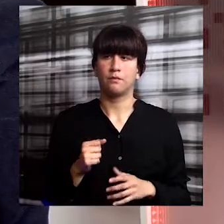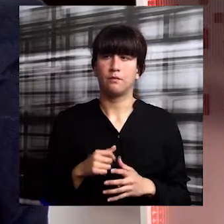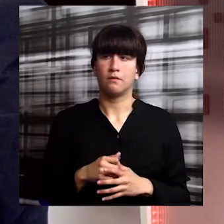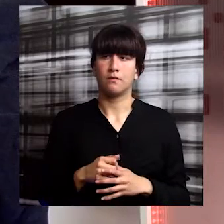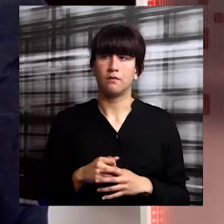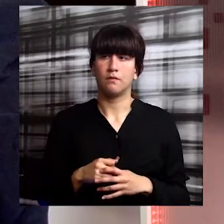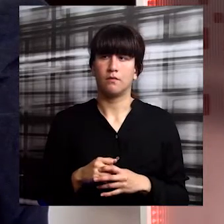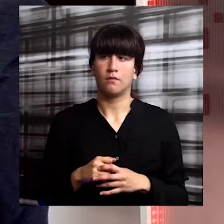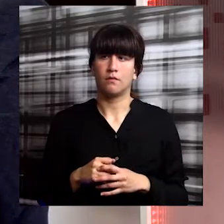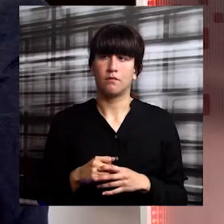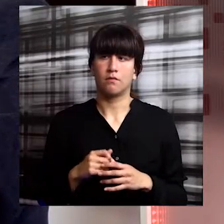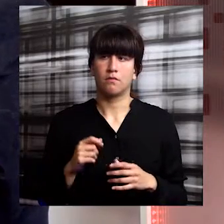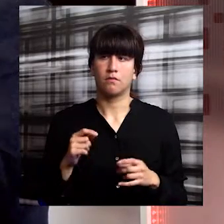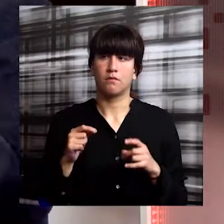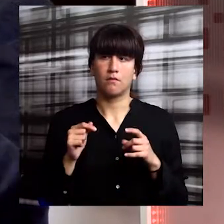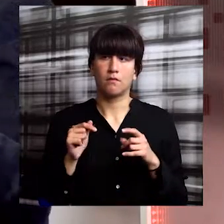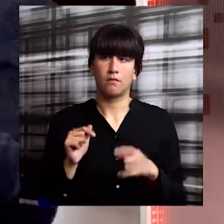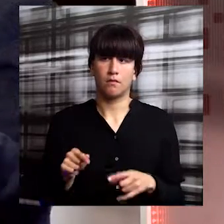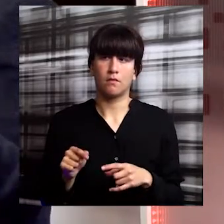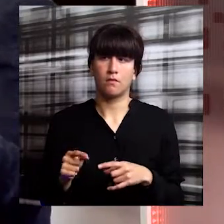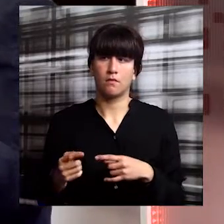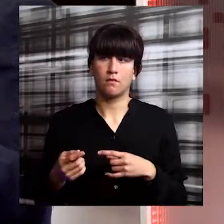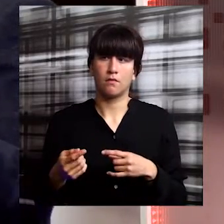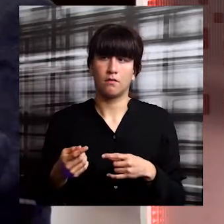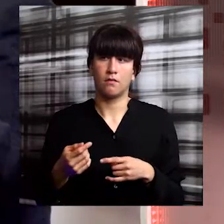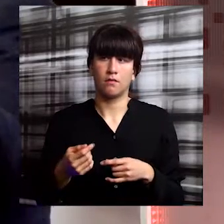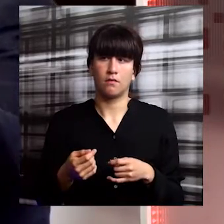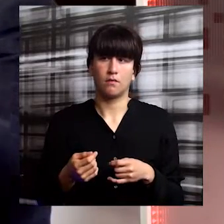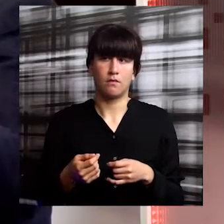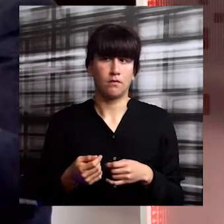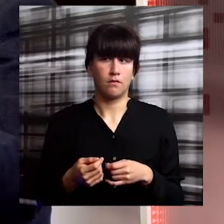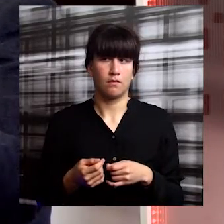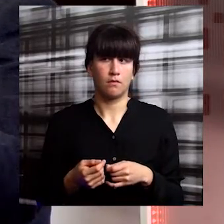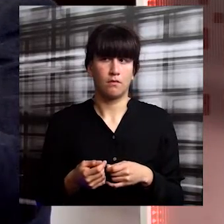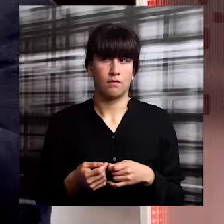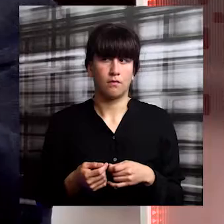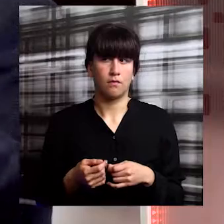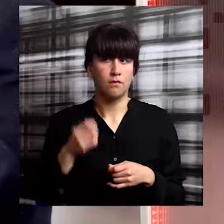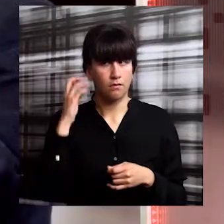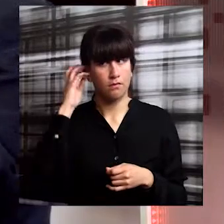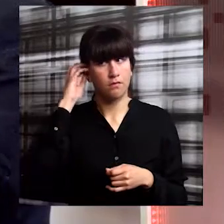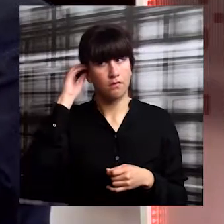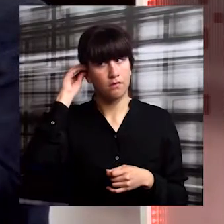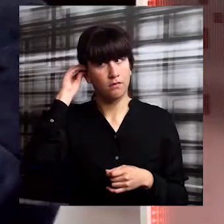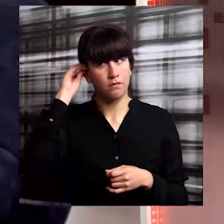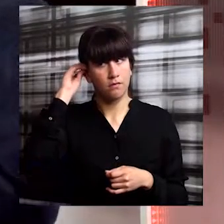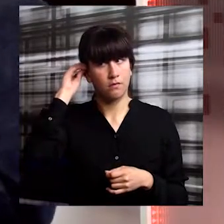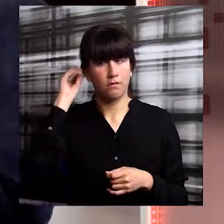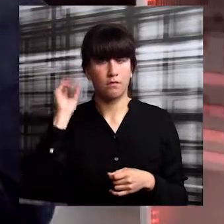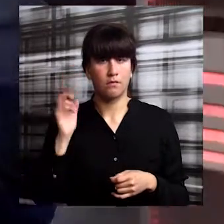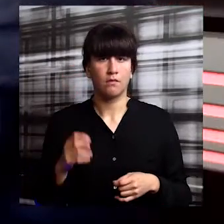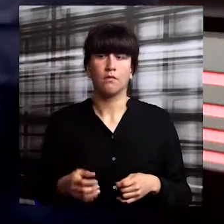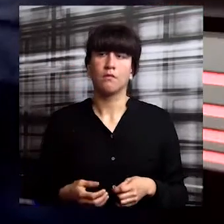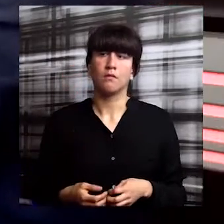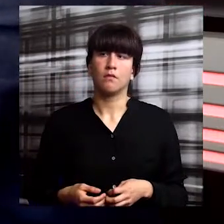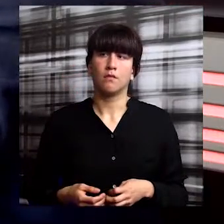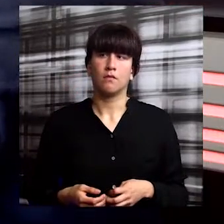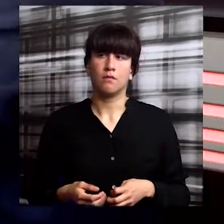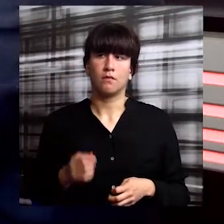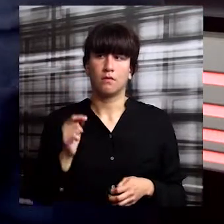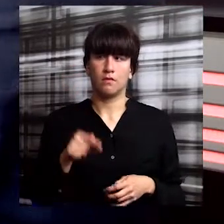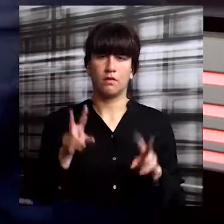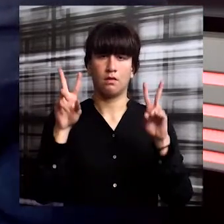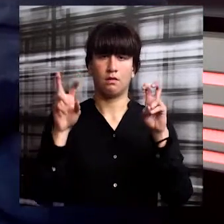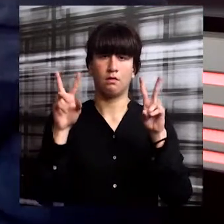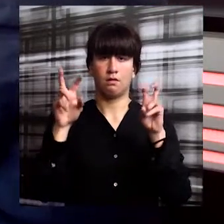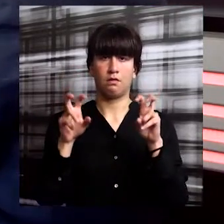región, incluso invitando a que la ministra revise, la ministra de Transporte. Y vuelve a quedar la impresión de que este tema